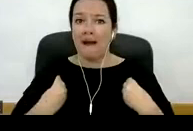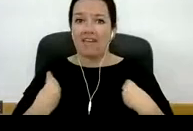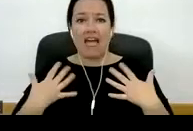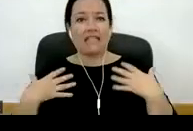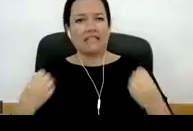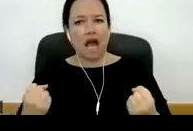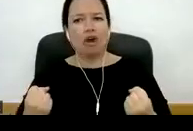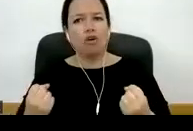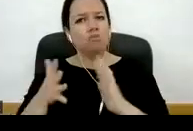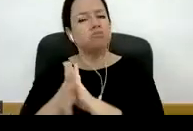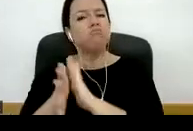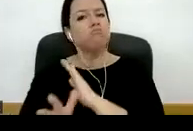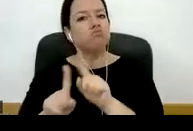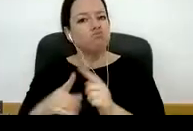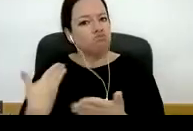saludable.